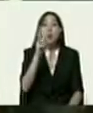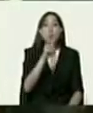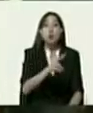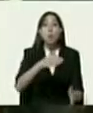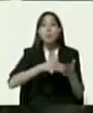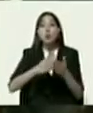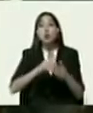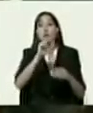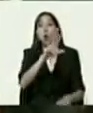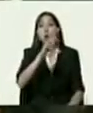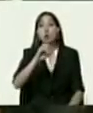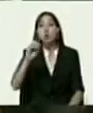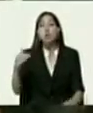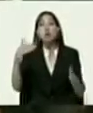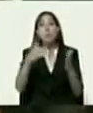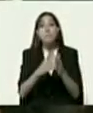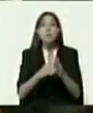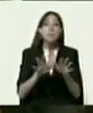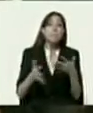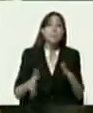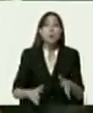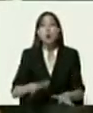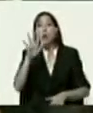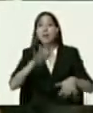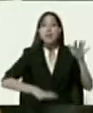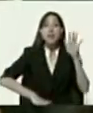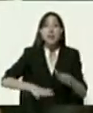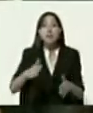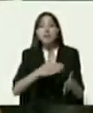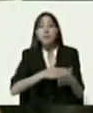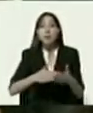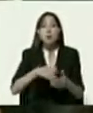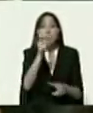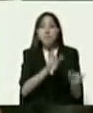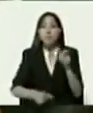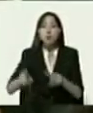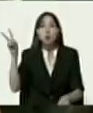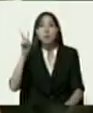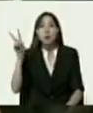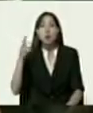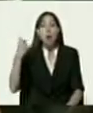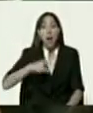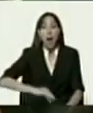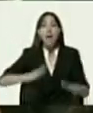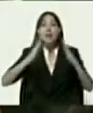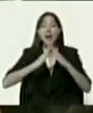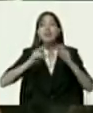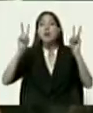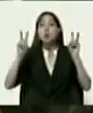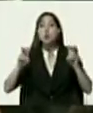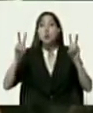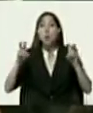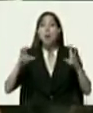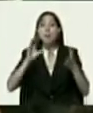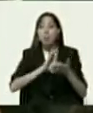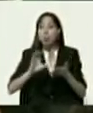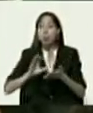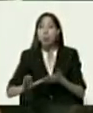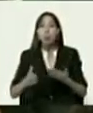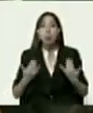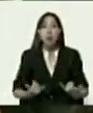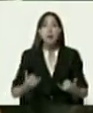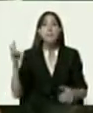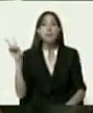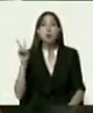2.800.000, es decir, cerca de 15 millones de venezolanos viven en nuevas casas, en nuevas viviendas en Venezuela, en